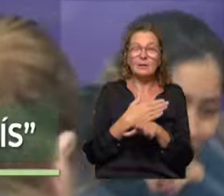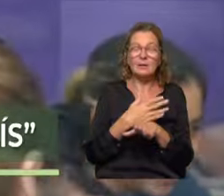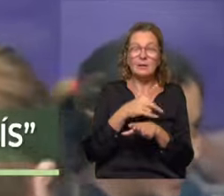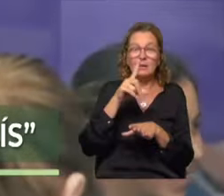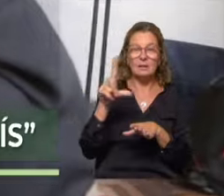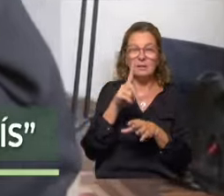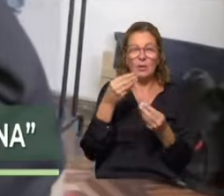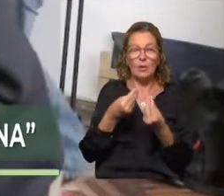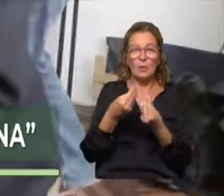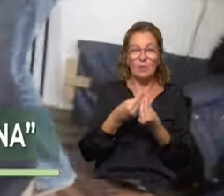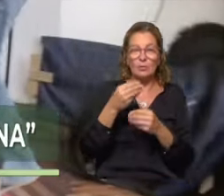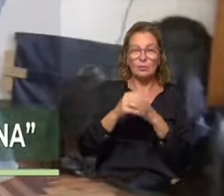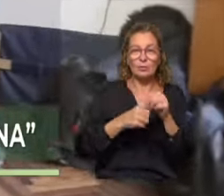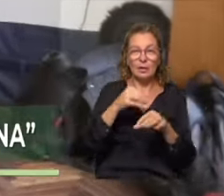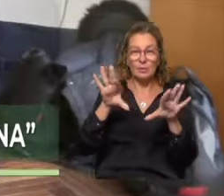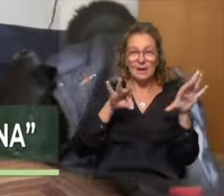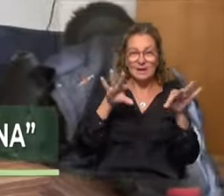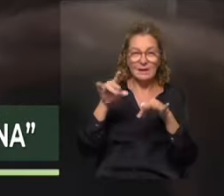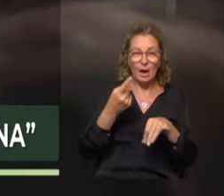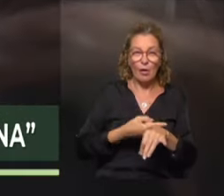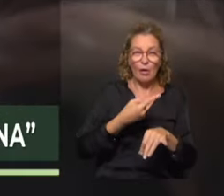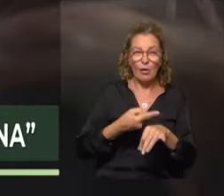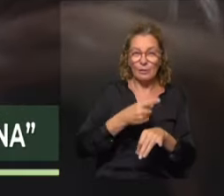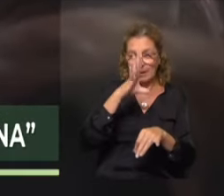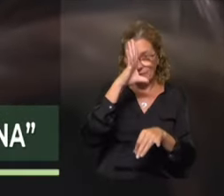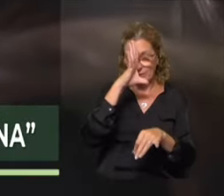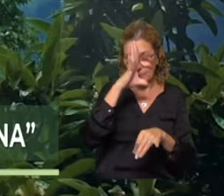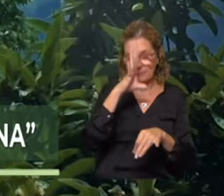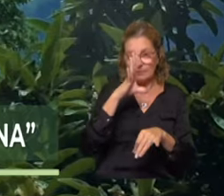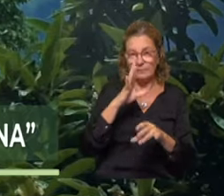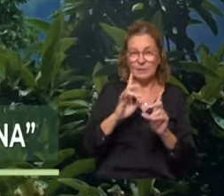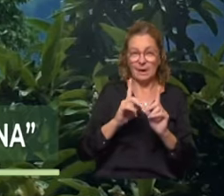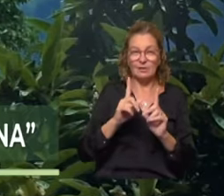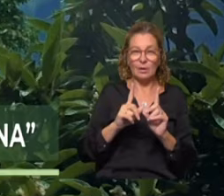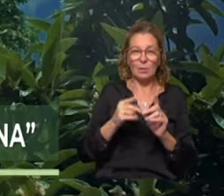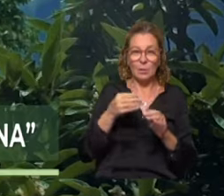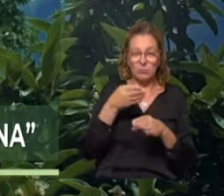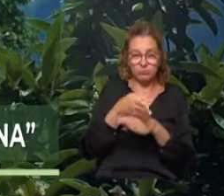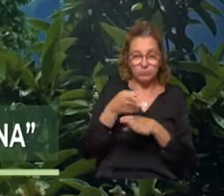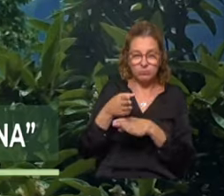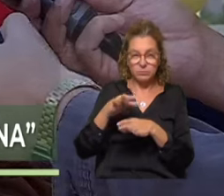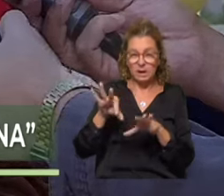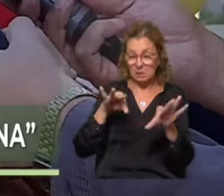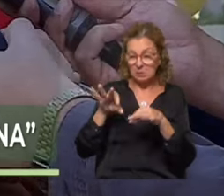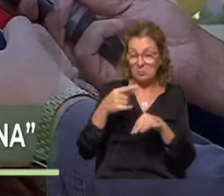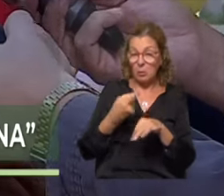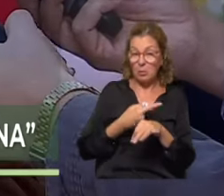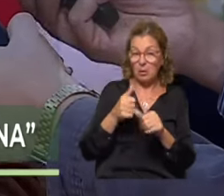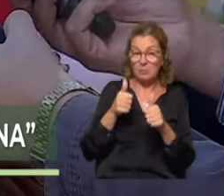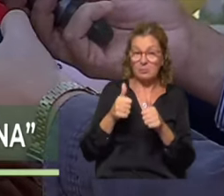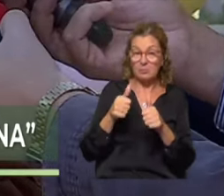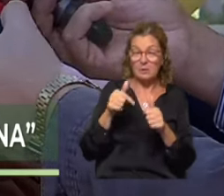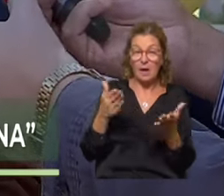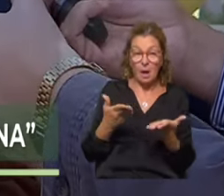secundaria hace muchos años no elegía las horas en febrero, ha sido un buen nivel de asignación de horas y estamos en